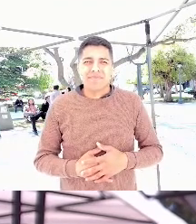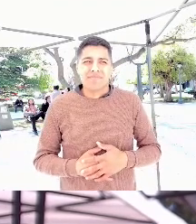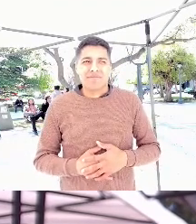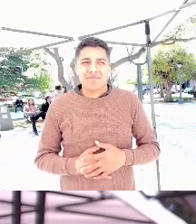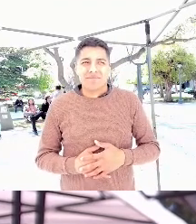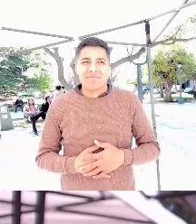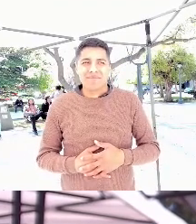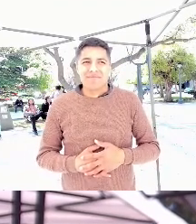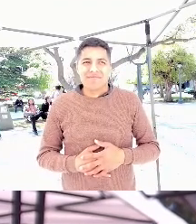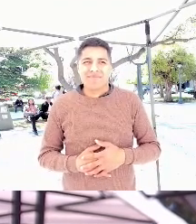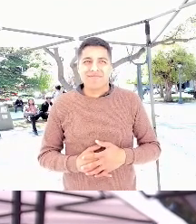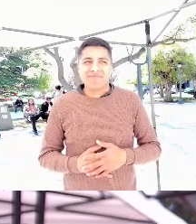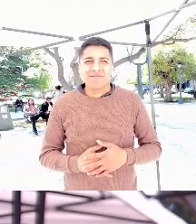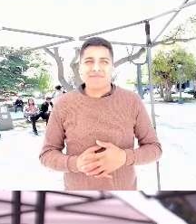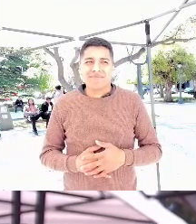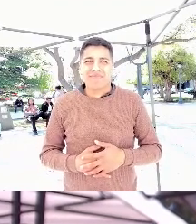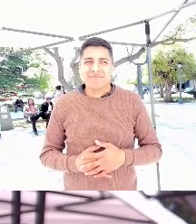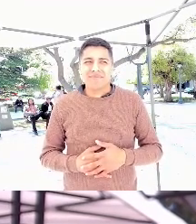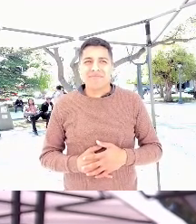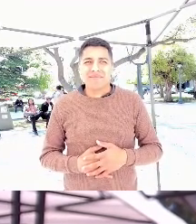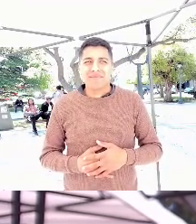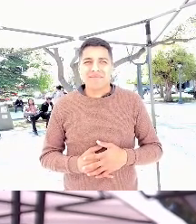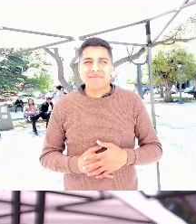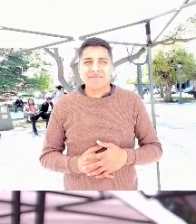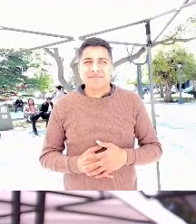mencionado expediente.